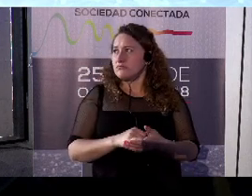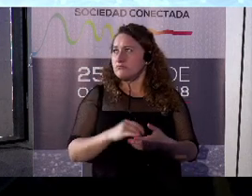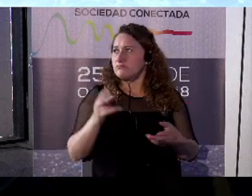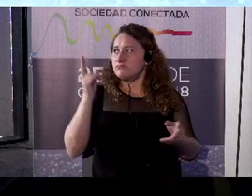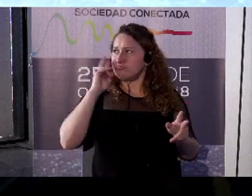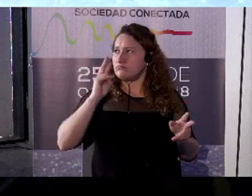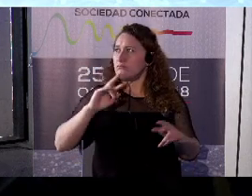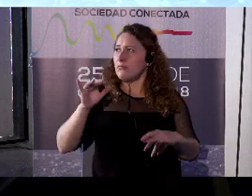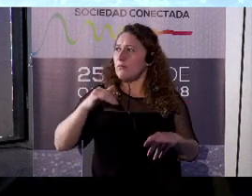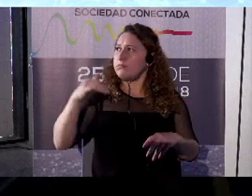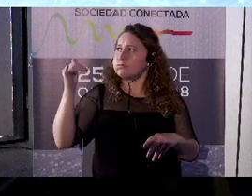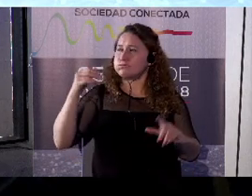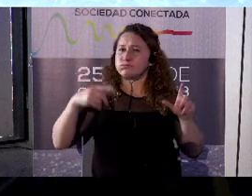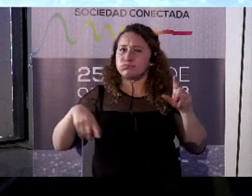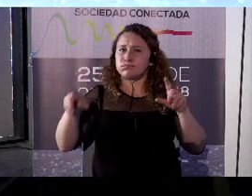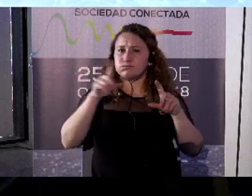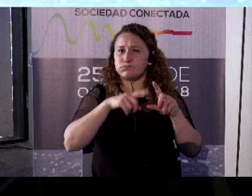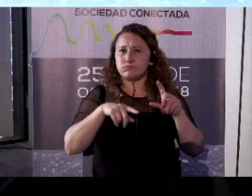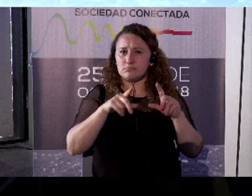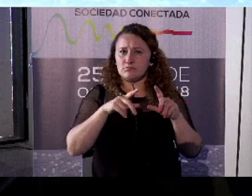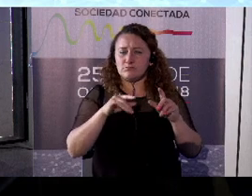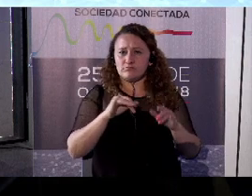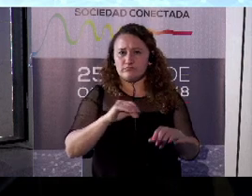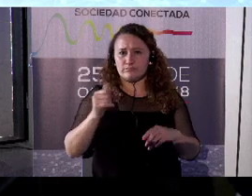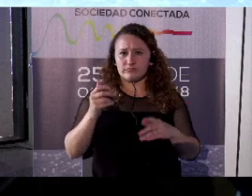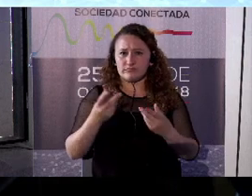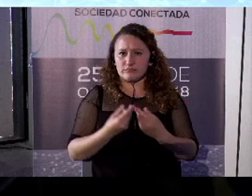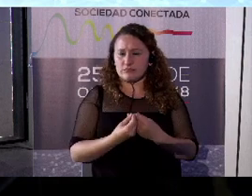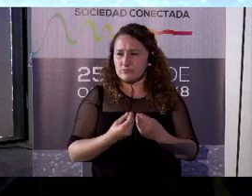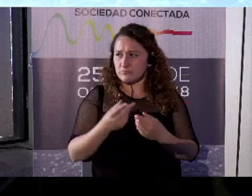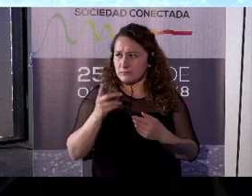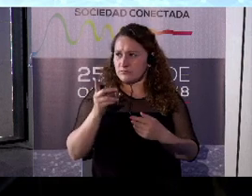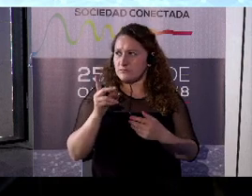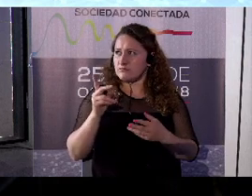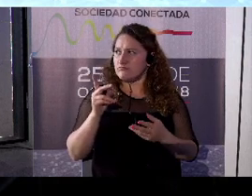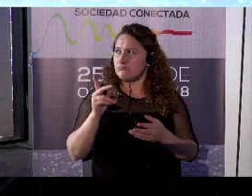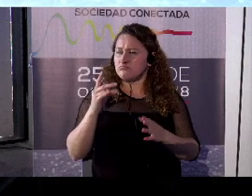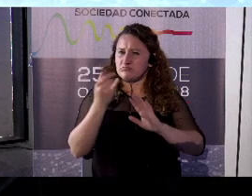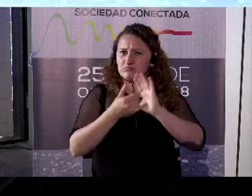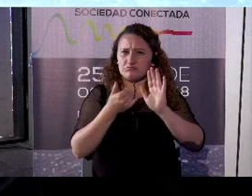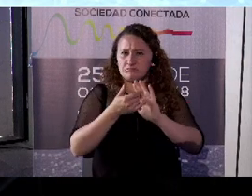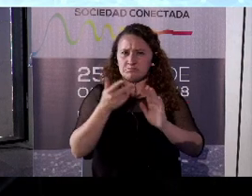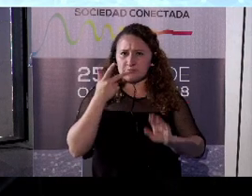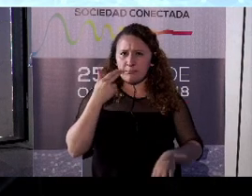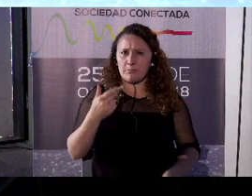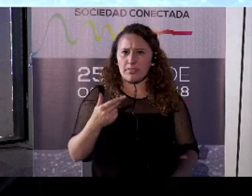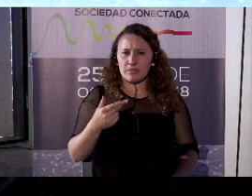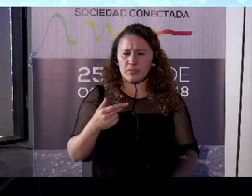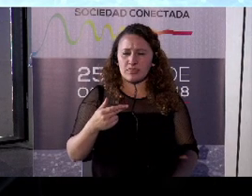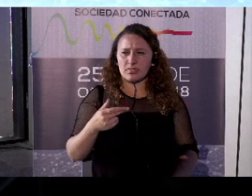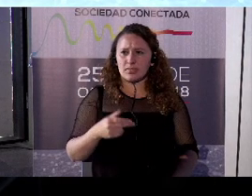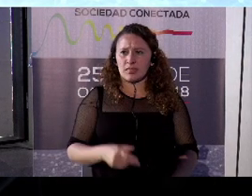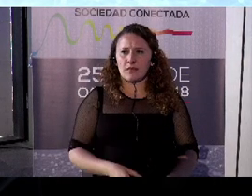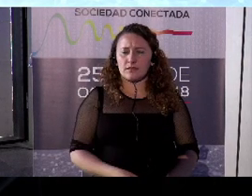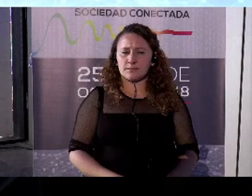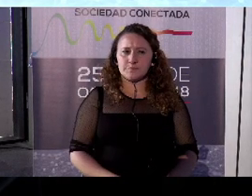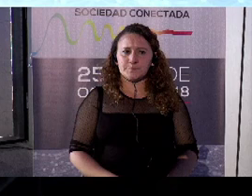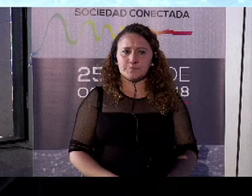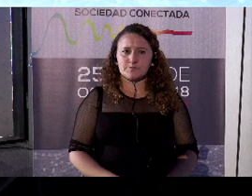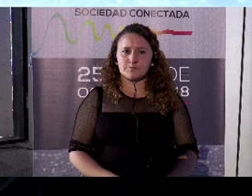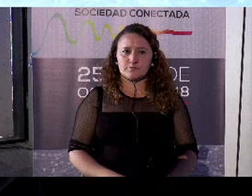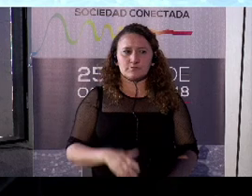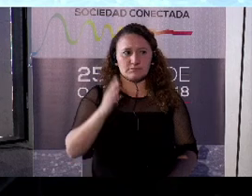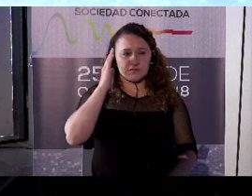vimos anteriormente con nuestro colega que puso una gráfica similar a esta cuando se trata de hablar del